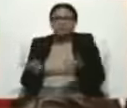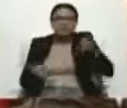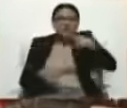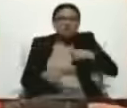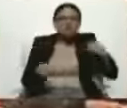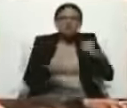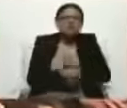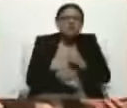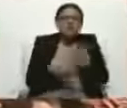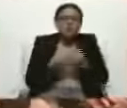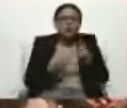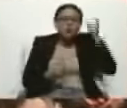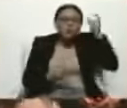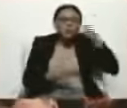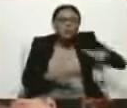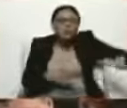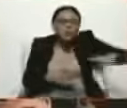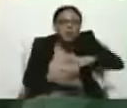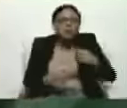para cualquier estado del país,